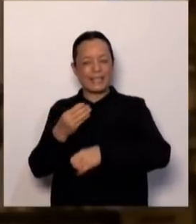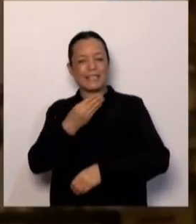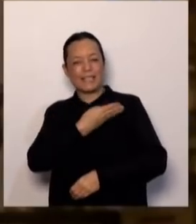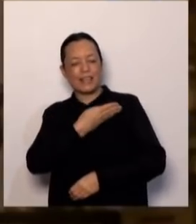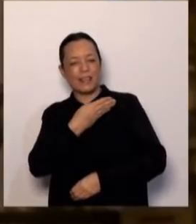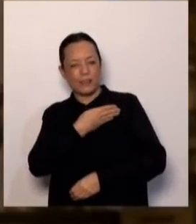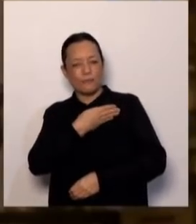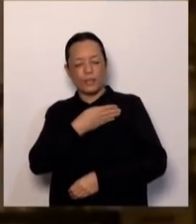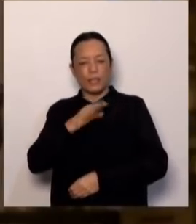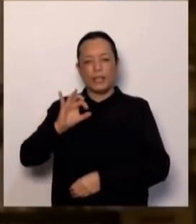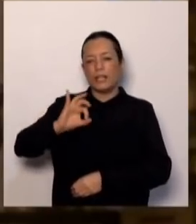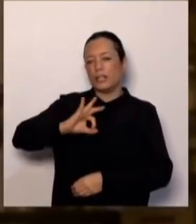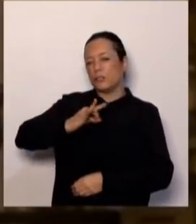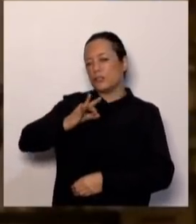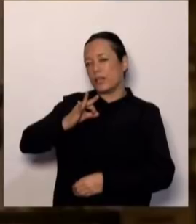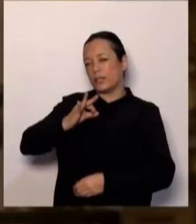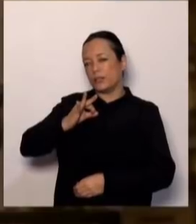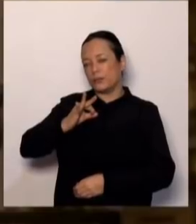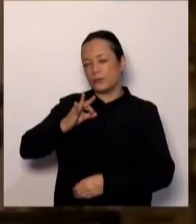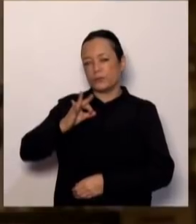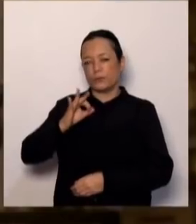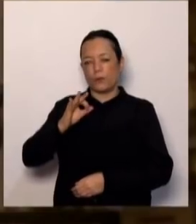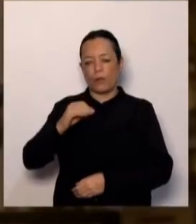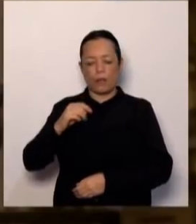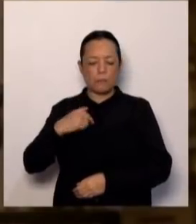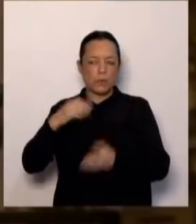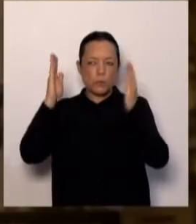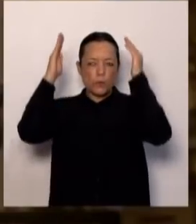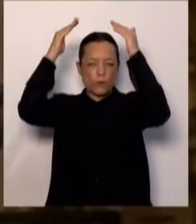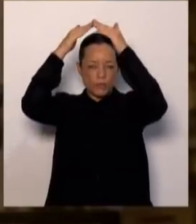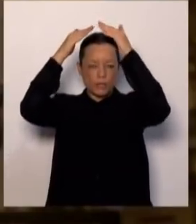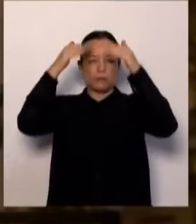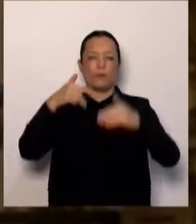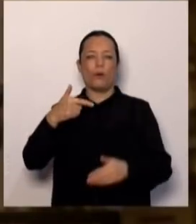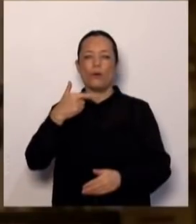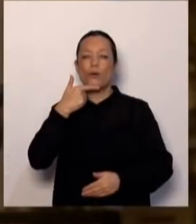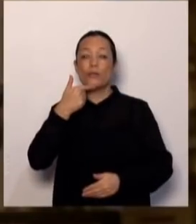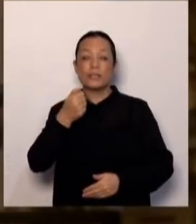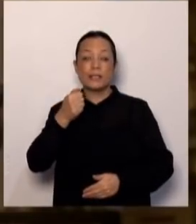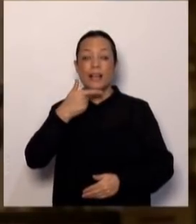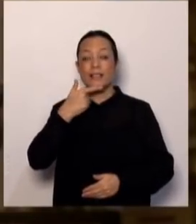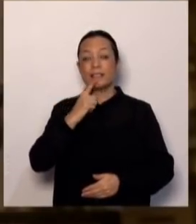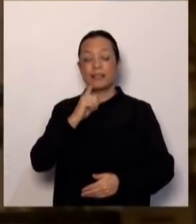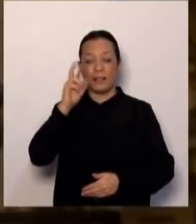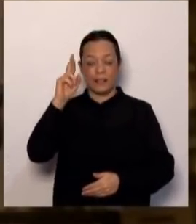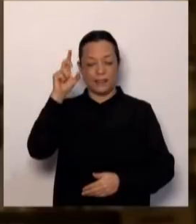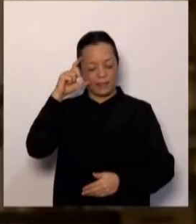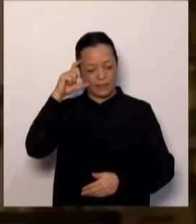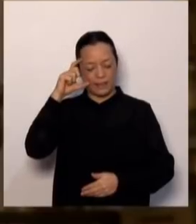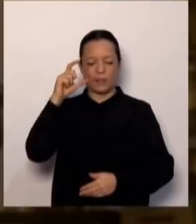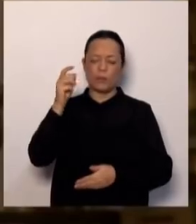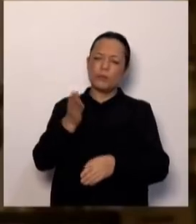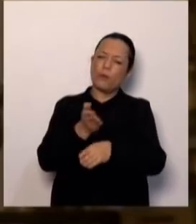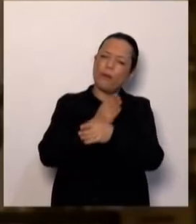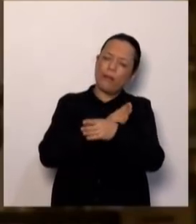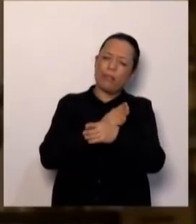esos años tan difíciles del comienzo de la dictadura,